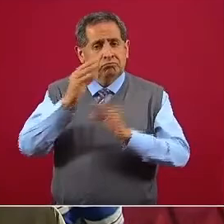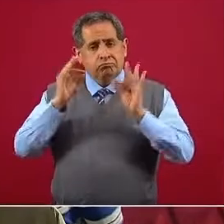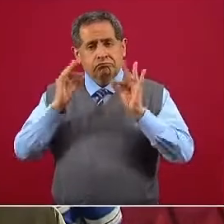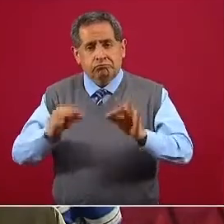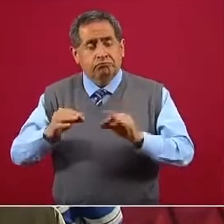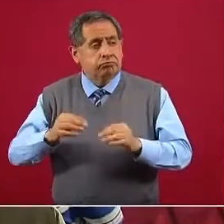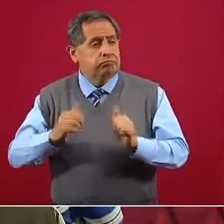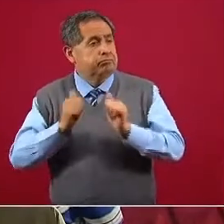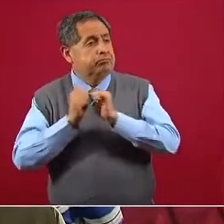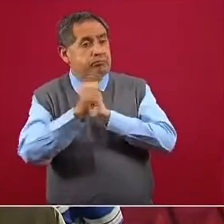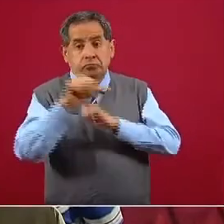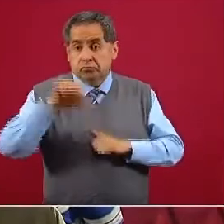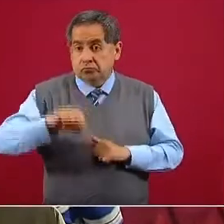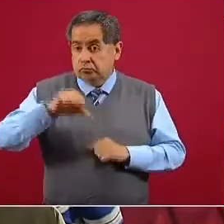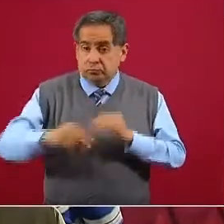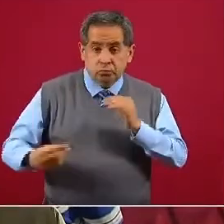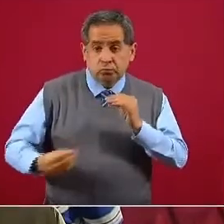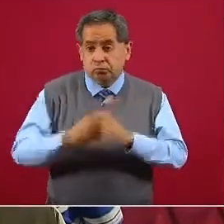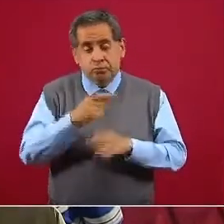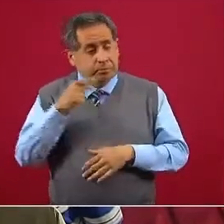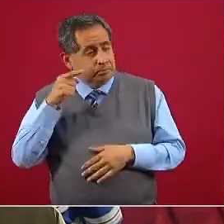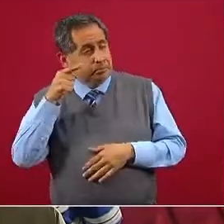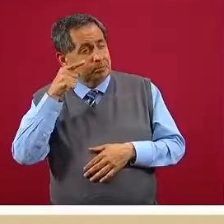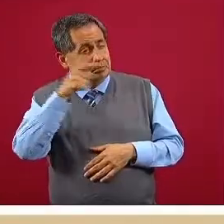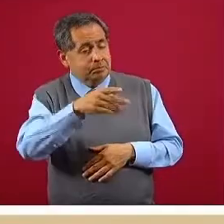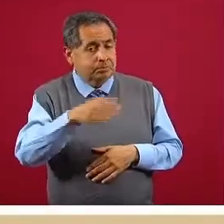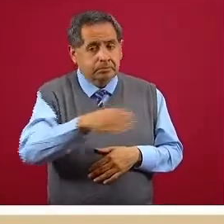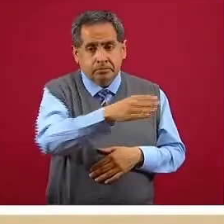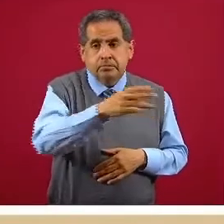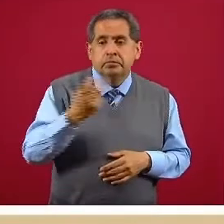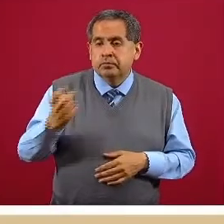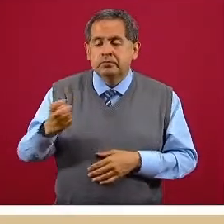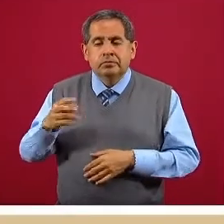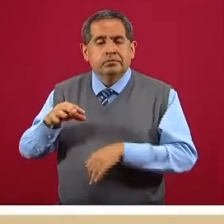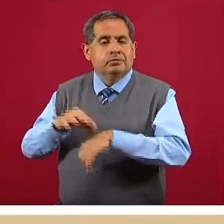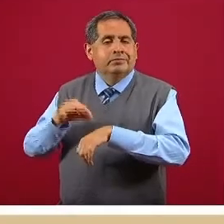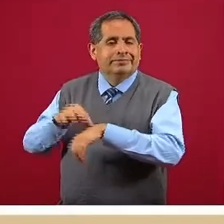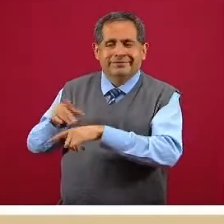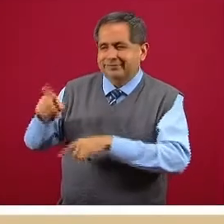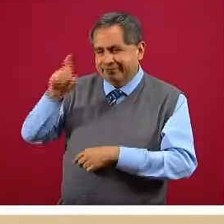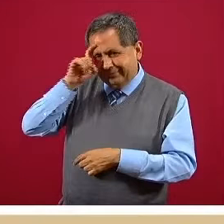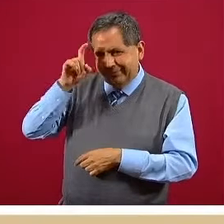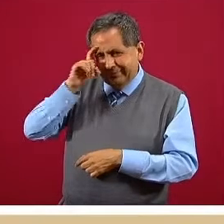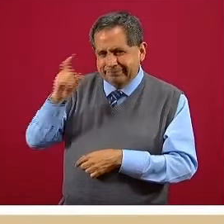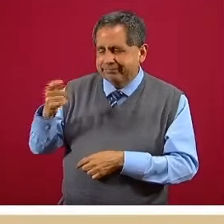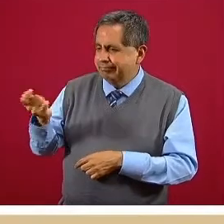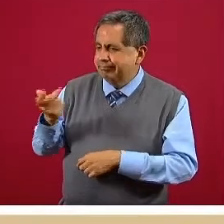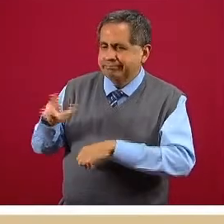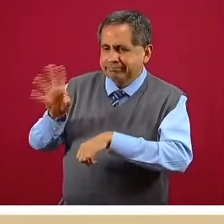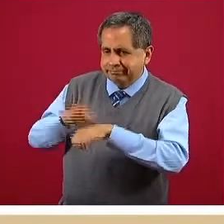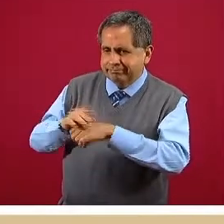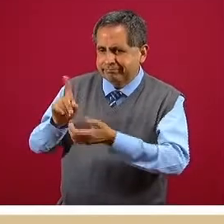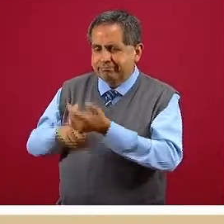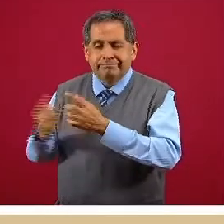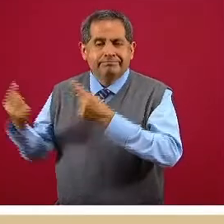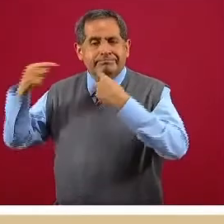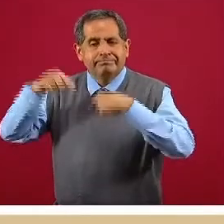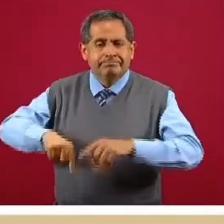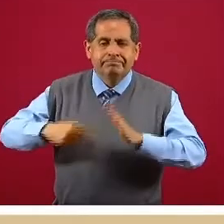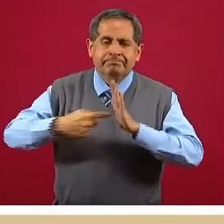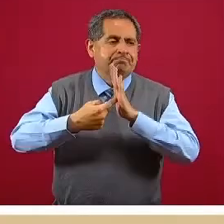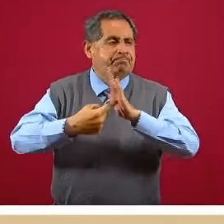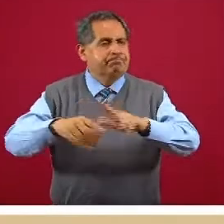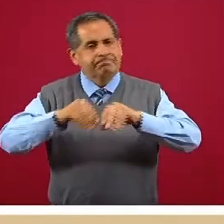saliendo a campo el día de hoy y por eso el doctor López-Gatell nos permitió venir a presentar